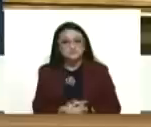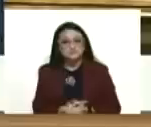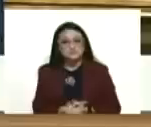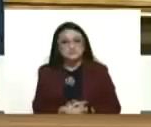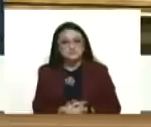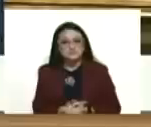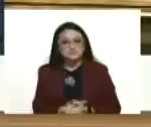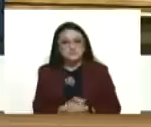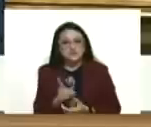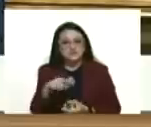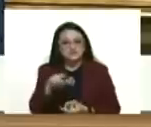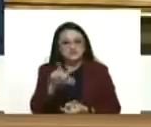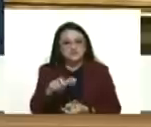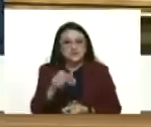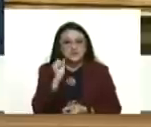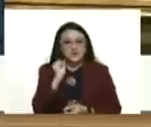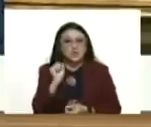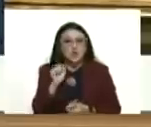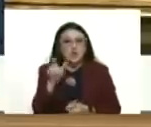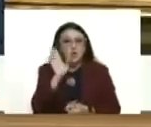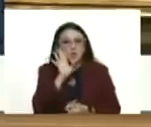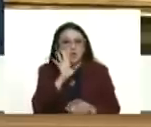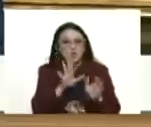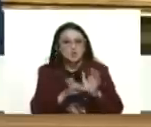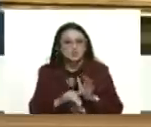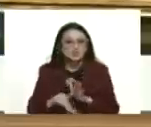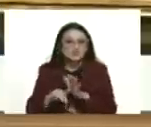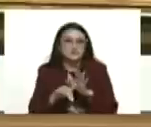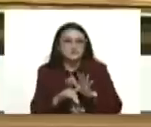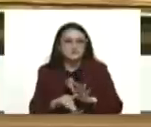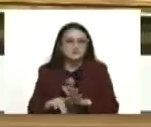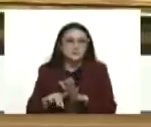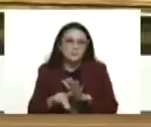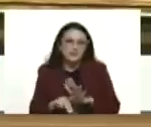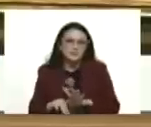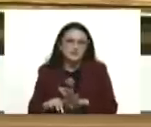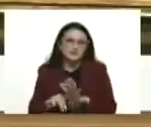resultó ser un traidor, un corrupto, un ladrón, un felón.